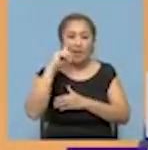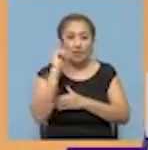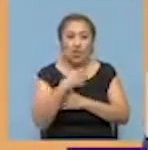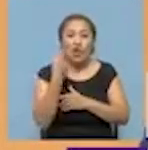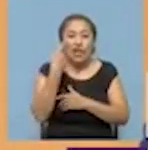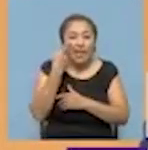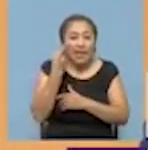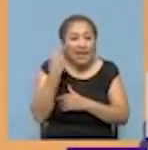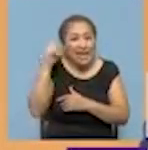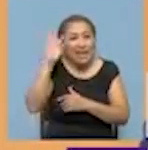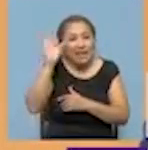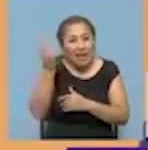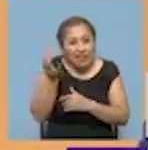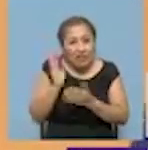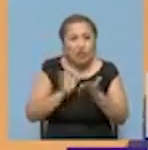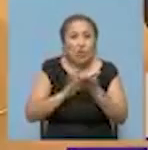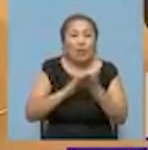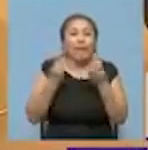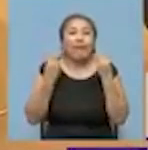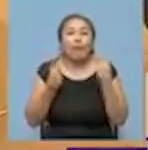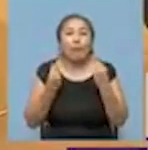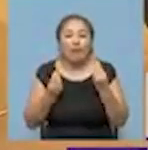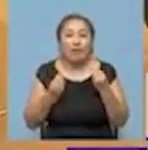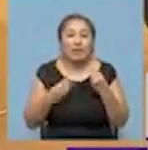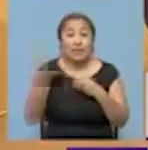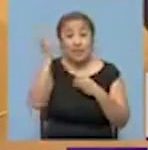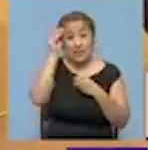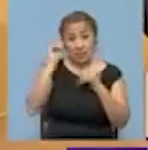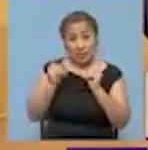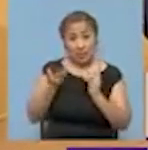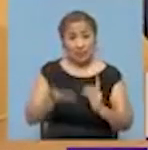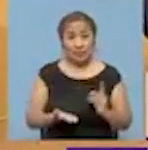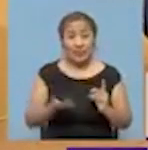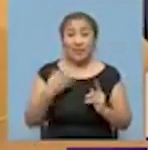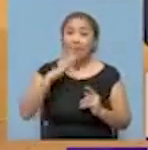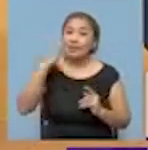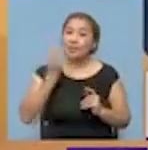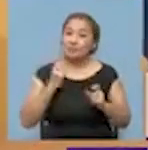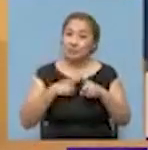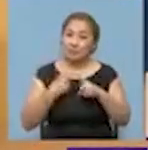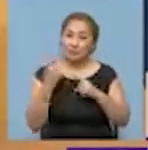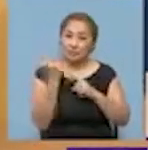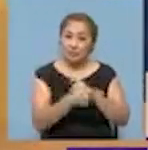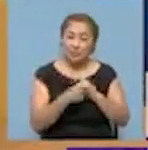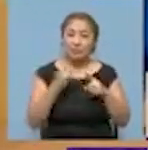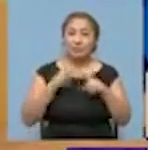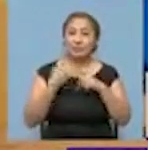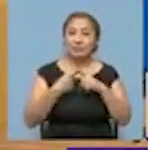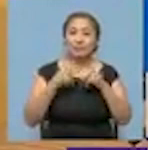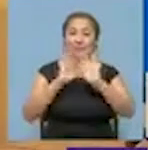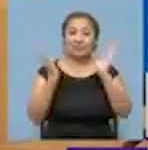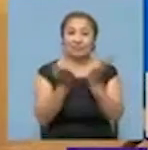origen geopolítico de todo esto y recordar también que la verdadera política es la política